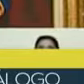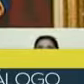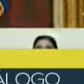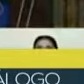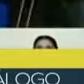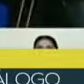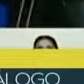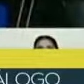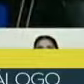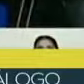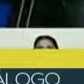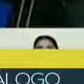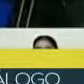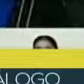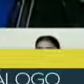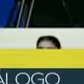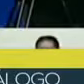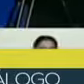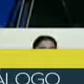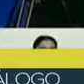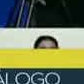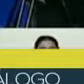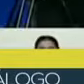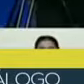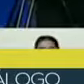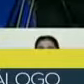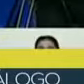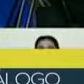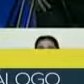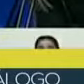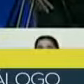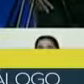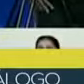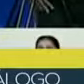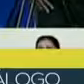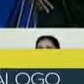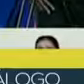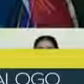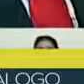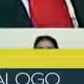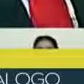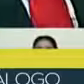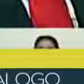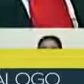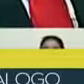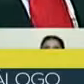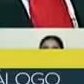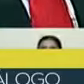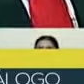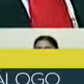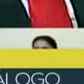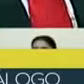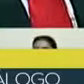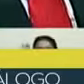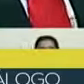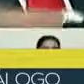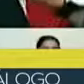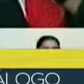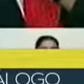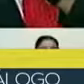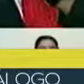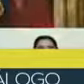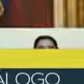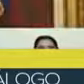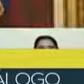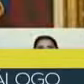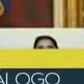y satélites. Vamos a tener un nuevo sistema de satélite y de internet que viene de Rusia, una potencia. Y vamos a